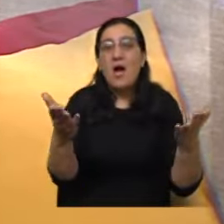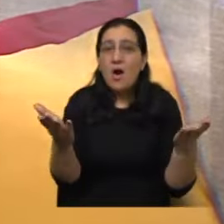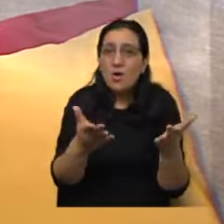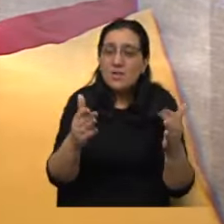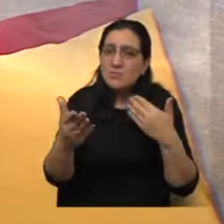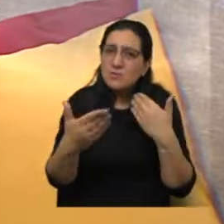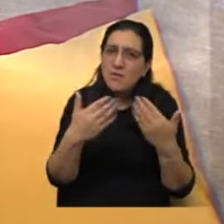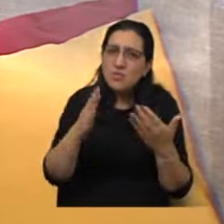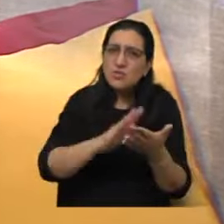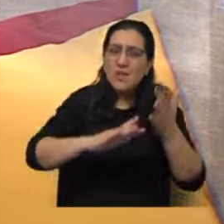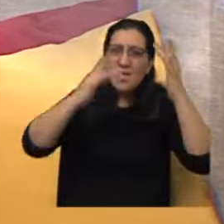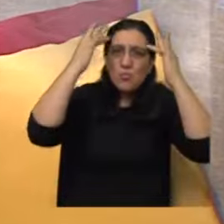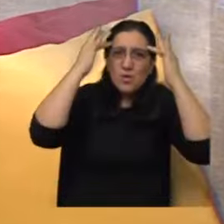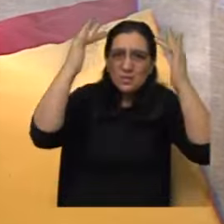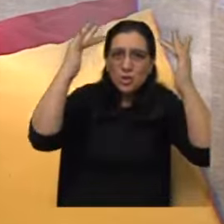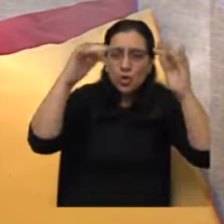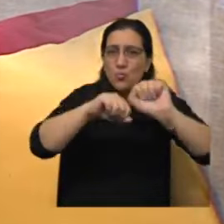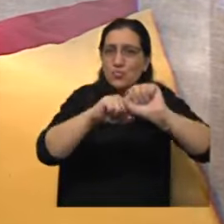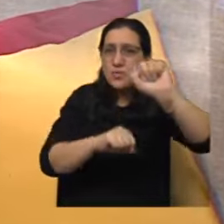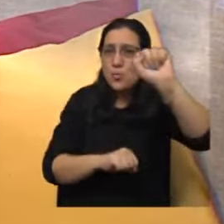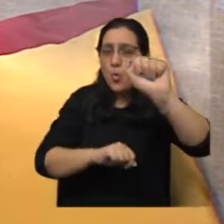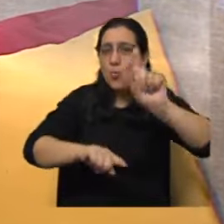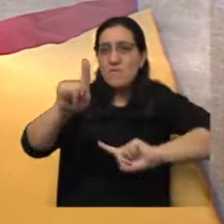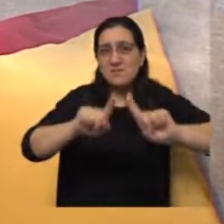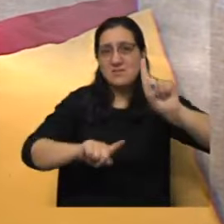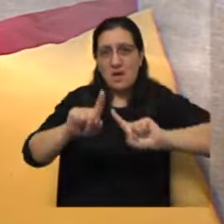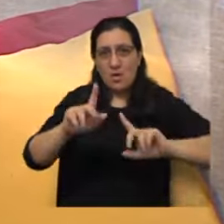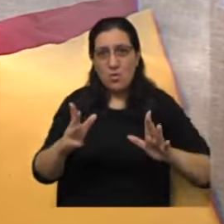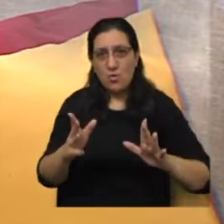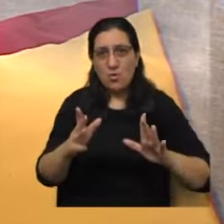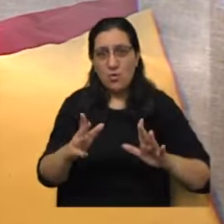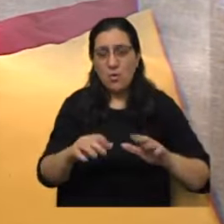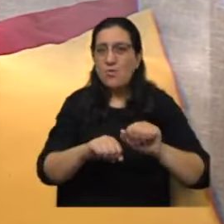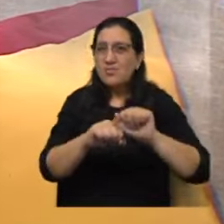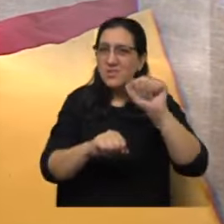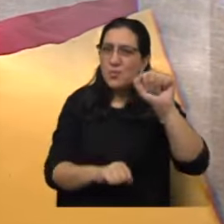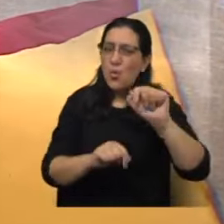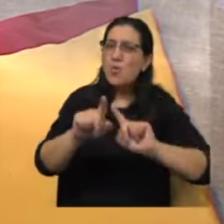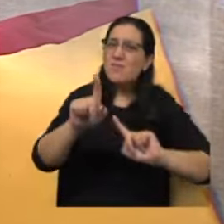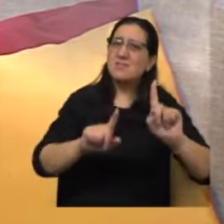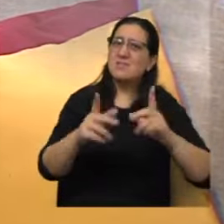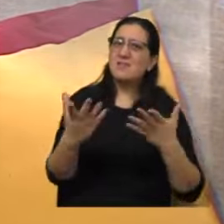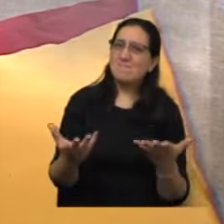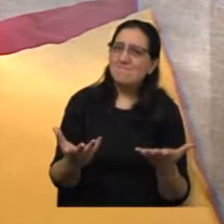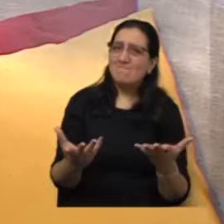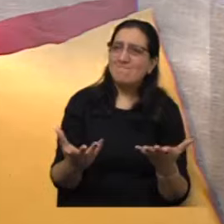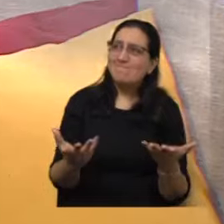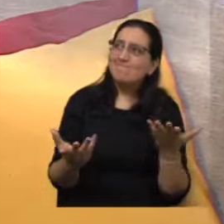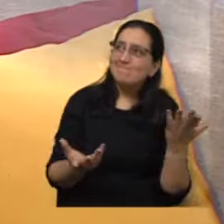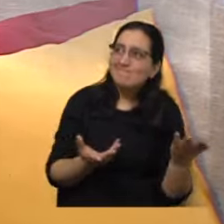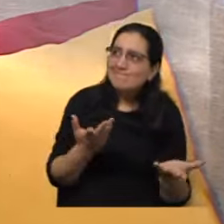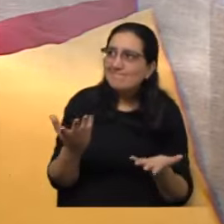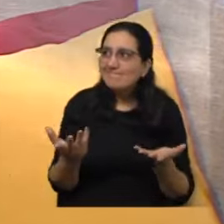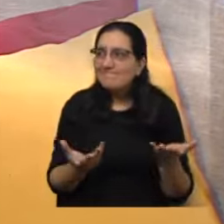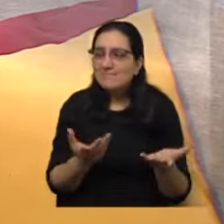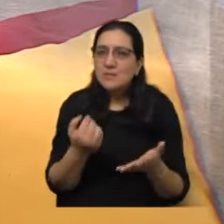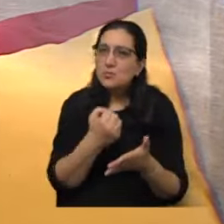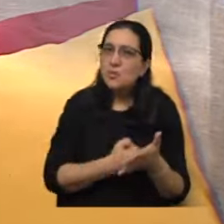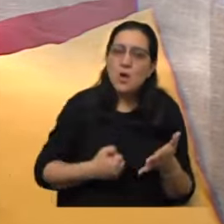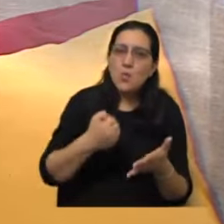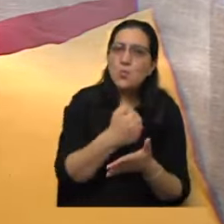un título universitario. Un título universitario. Y que es algo que es una lucha de